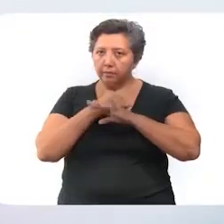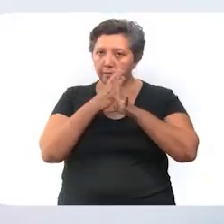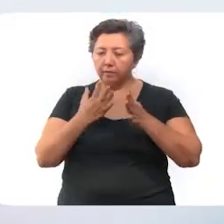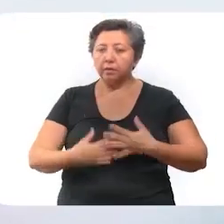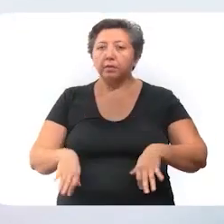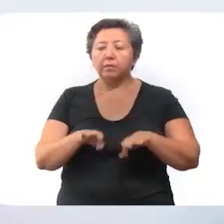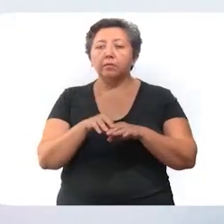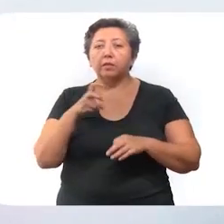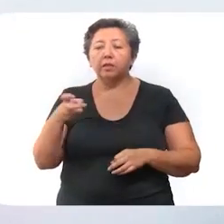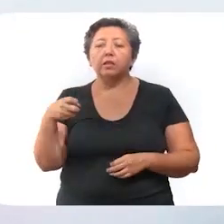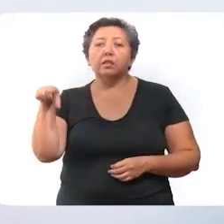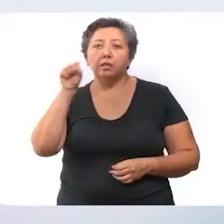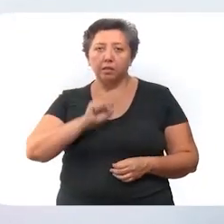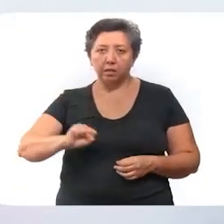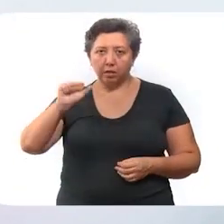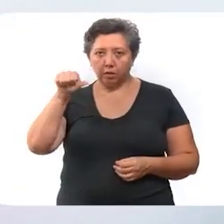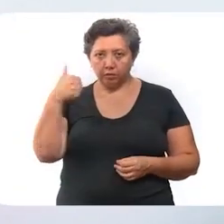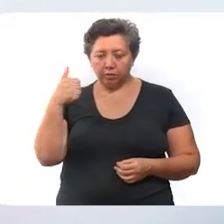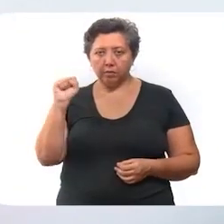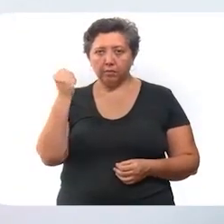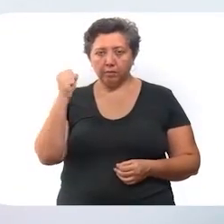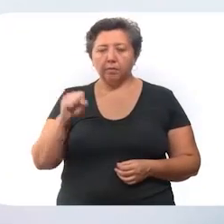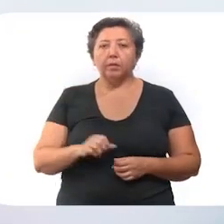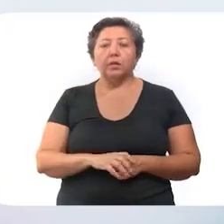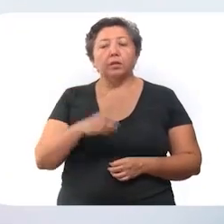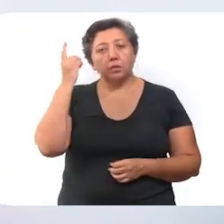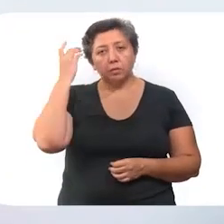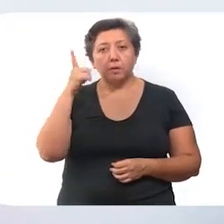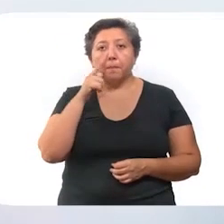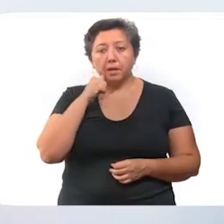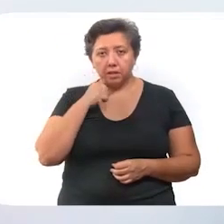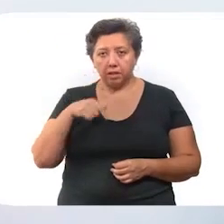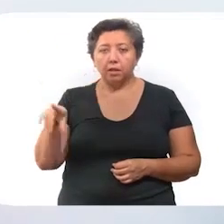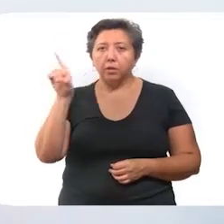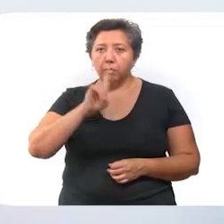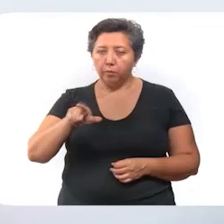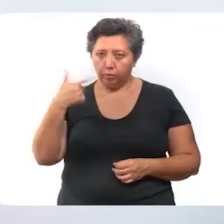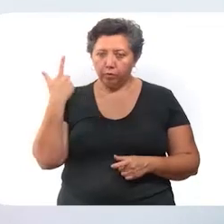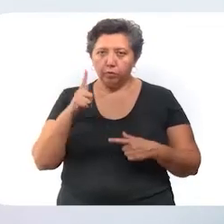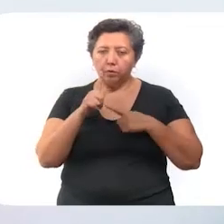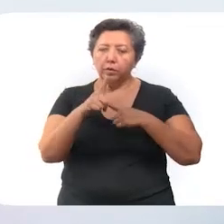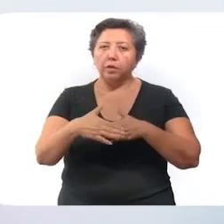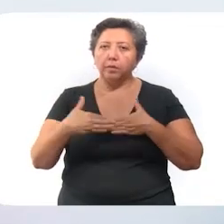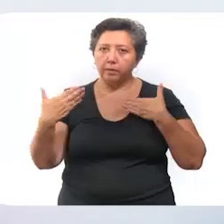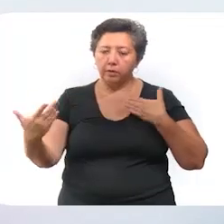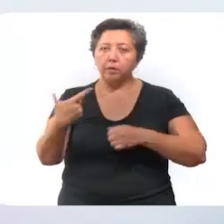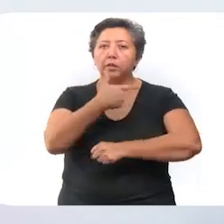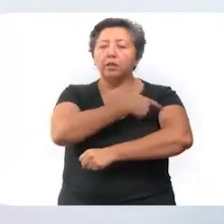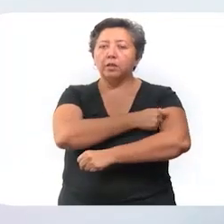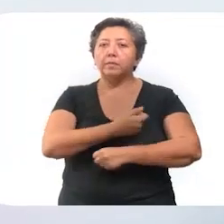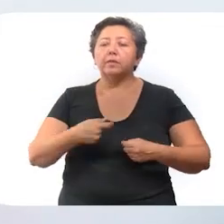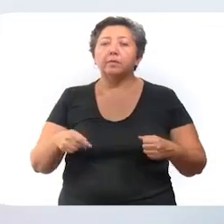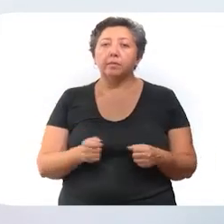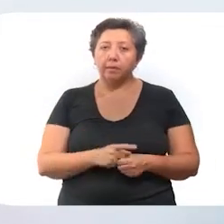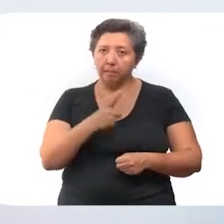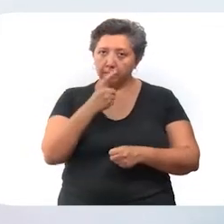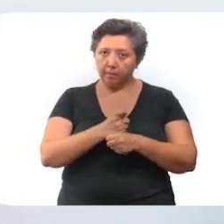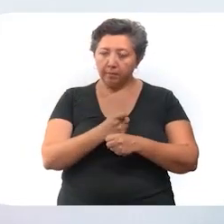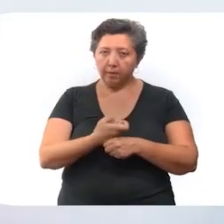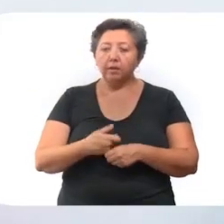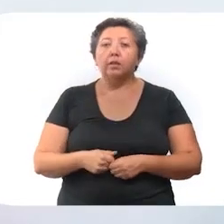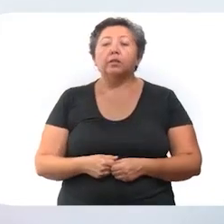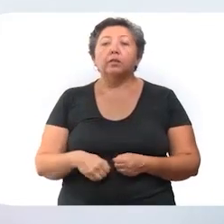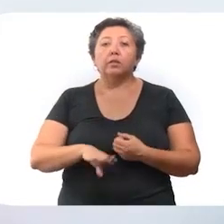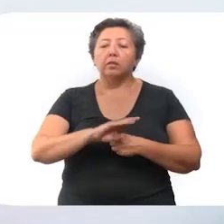es el parte médico de este sábado 11 de septiembre. Durante mañana, domingo 12, continúa avanzando la vacunación de la primera dosis contra